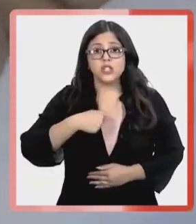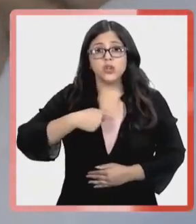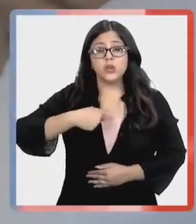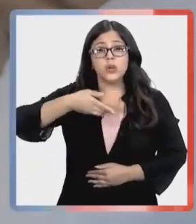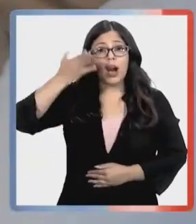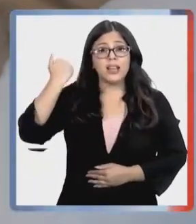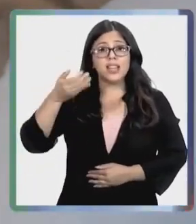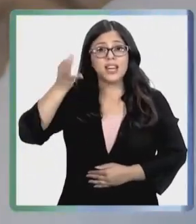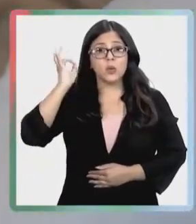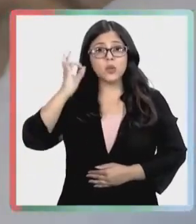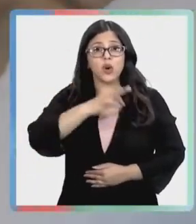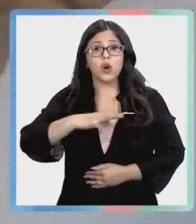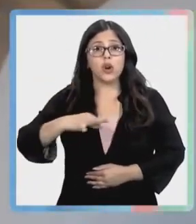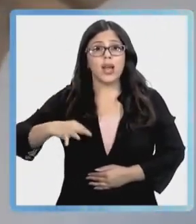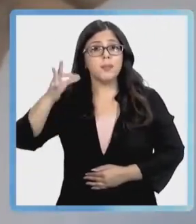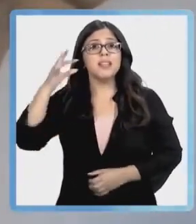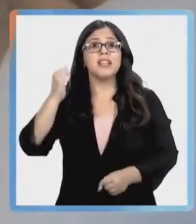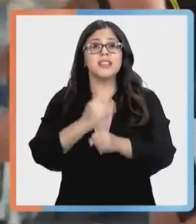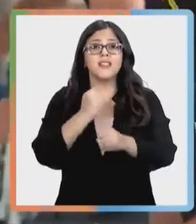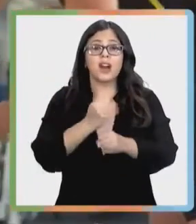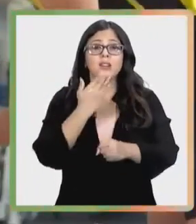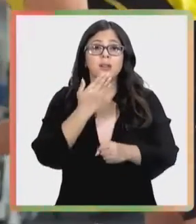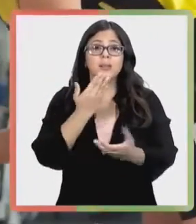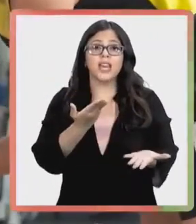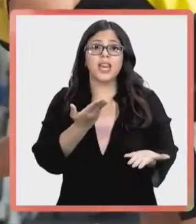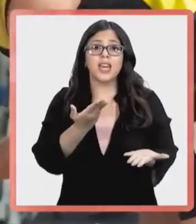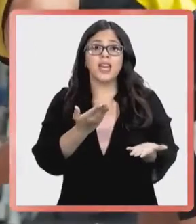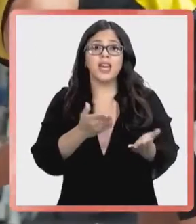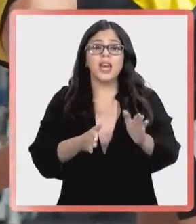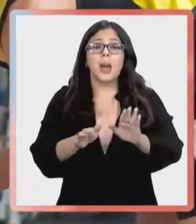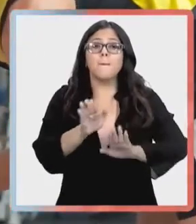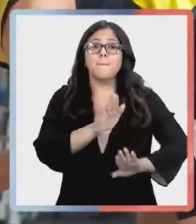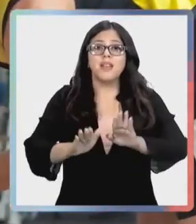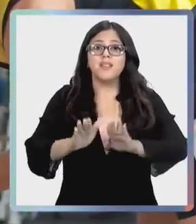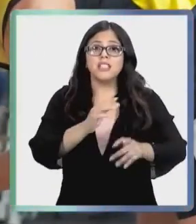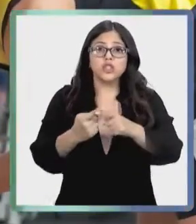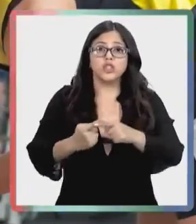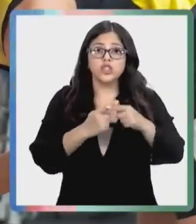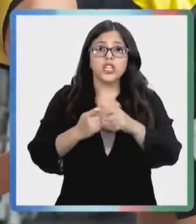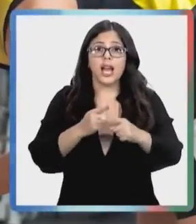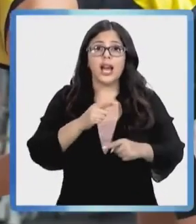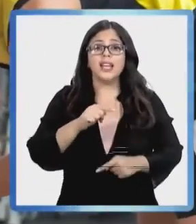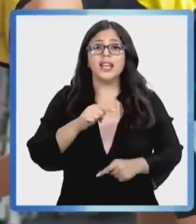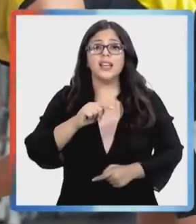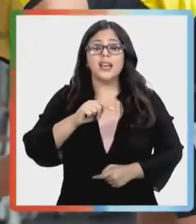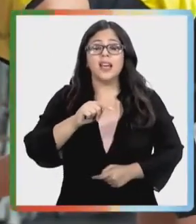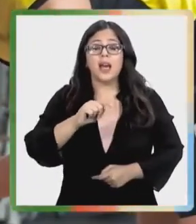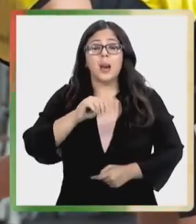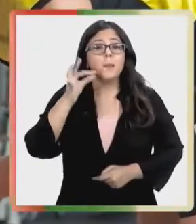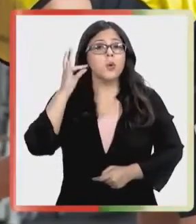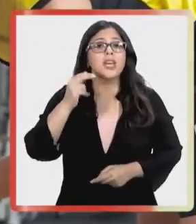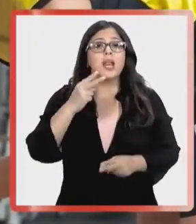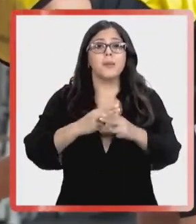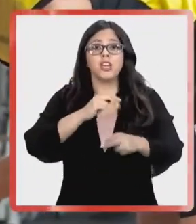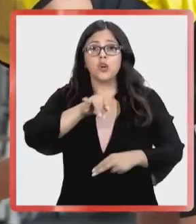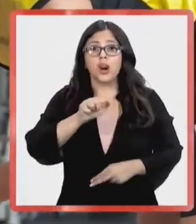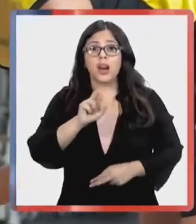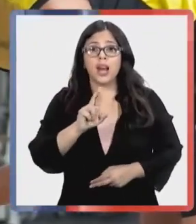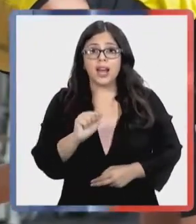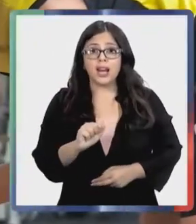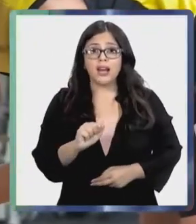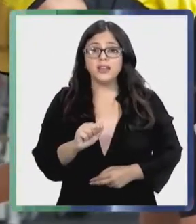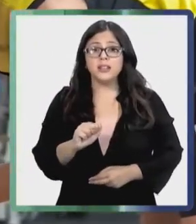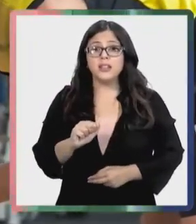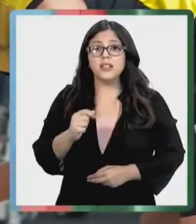reuní hace pocos días con la ministra de Trabajo y Previsión Social, Janet Jara, quien ya me planteó, porque voy a presidir la Comisión de Salud ahora el